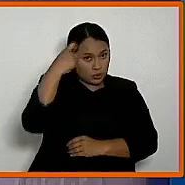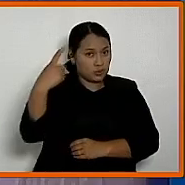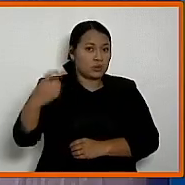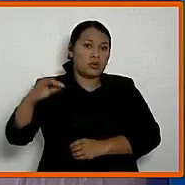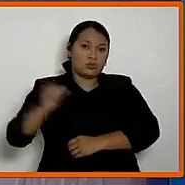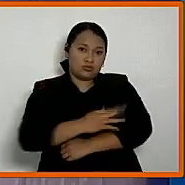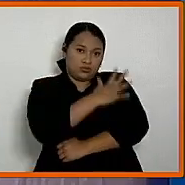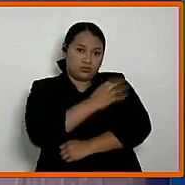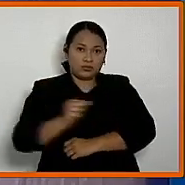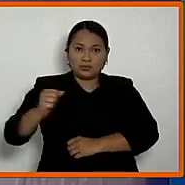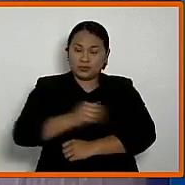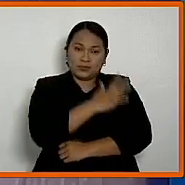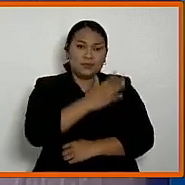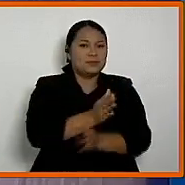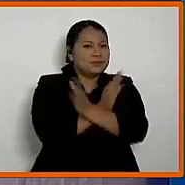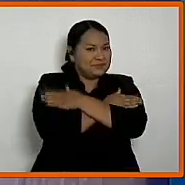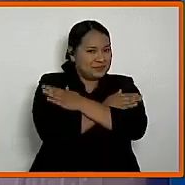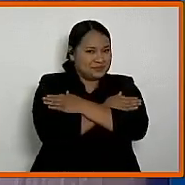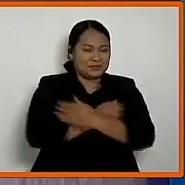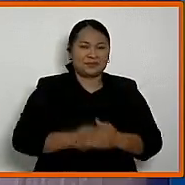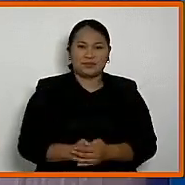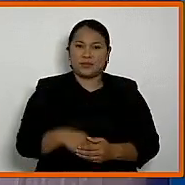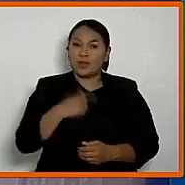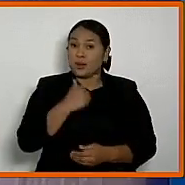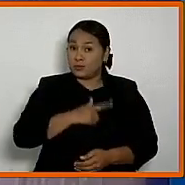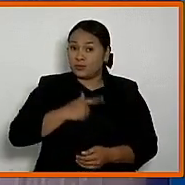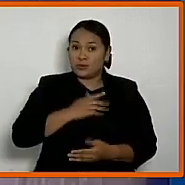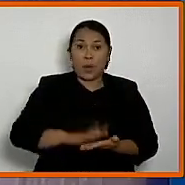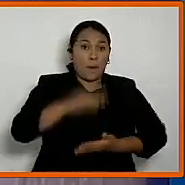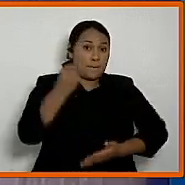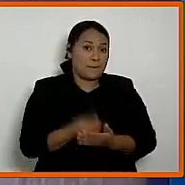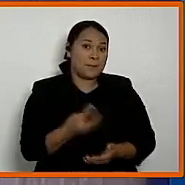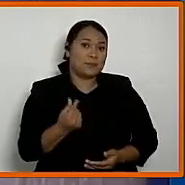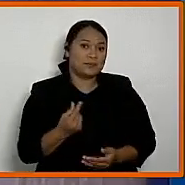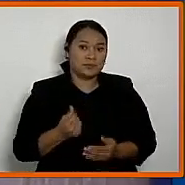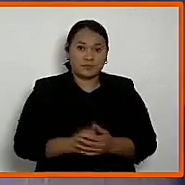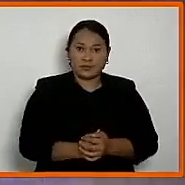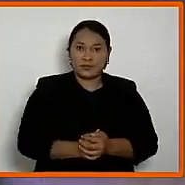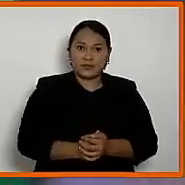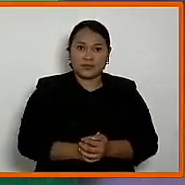Muchas felicidades. Pero si estás buscando multiplicar tu premio,